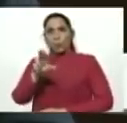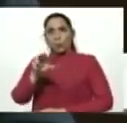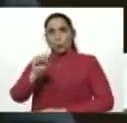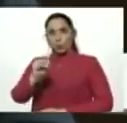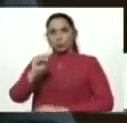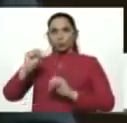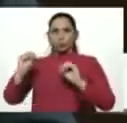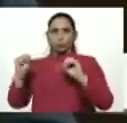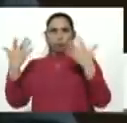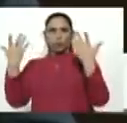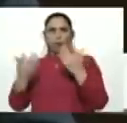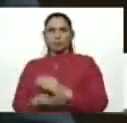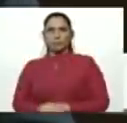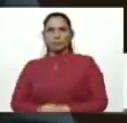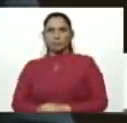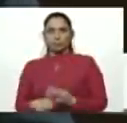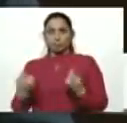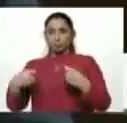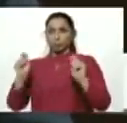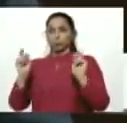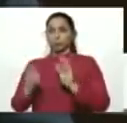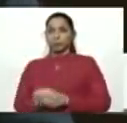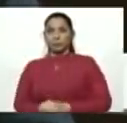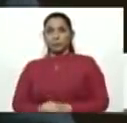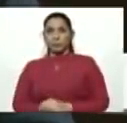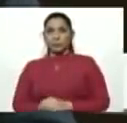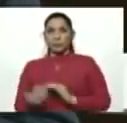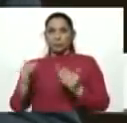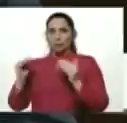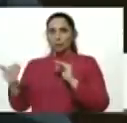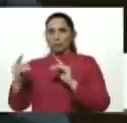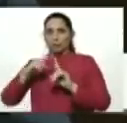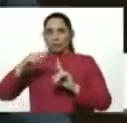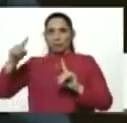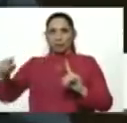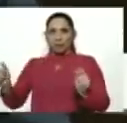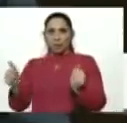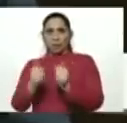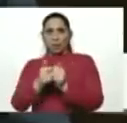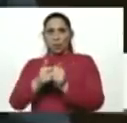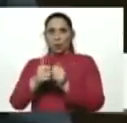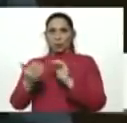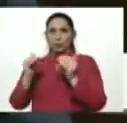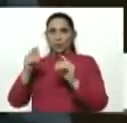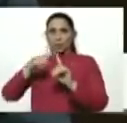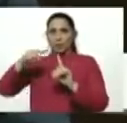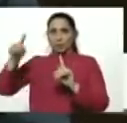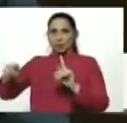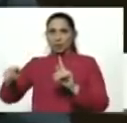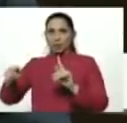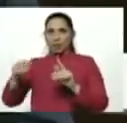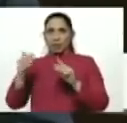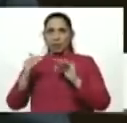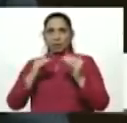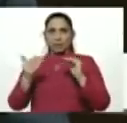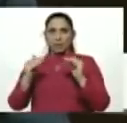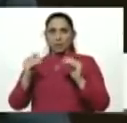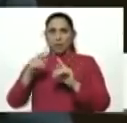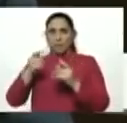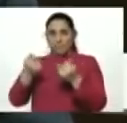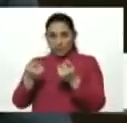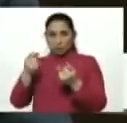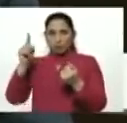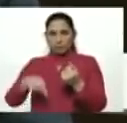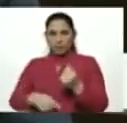lograr, presidente, la estabilidad energética y con la estabilidad energética una estabilidad de los precios. Pero más allá de